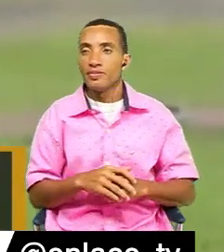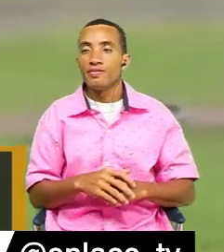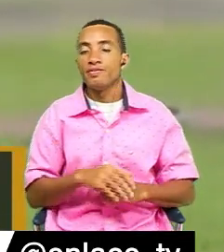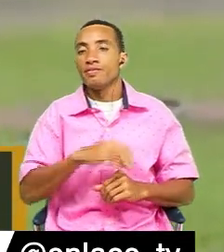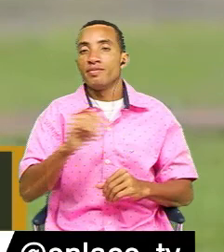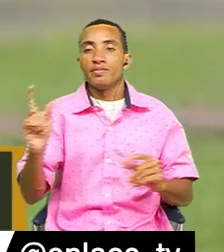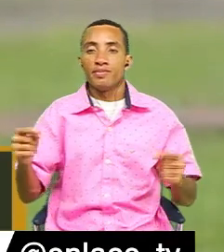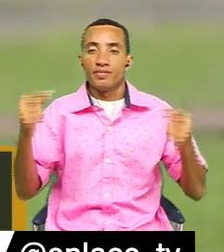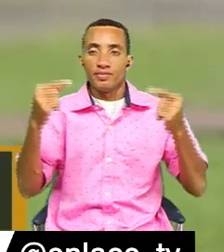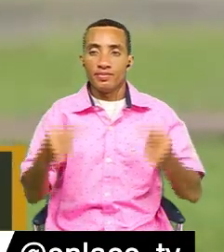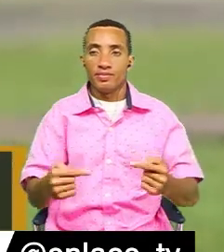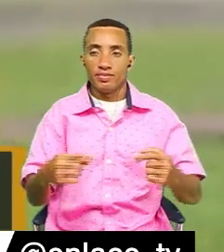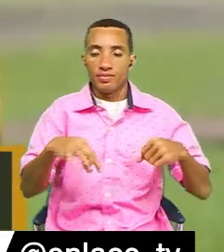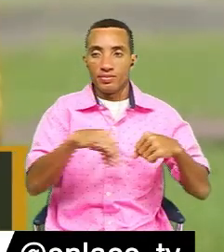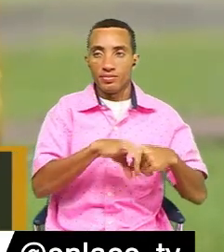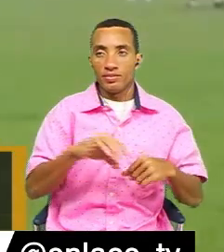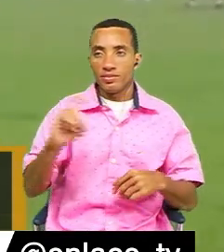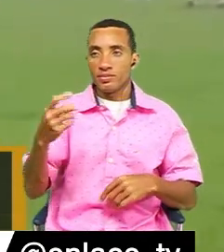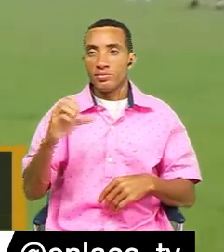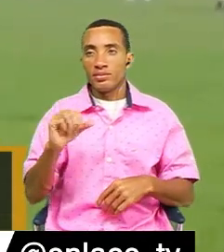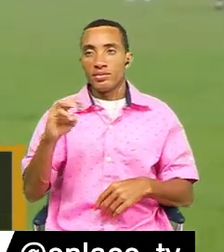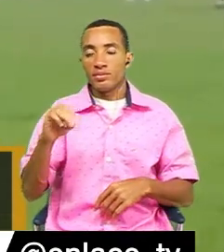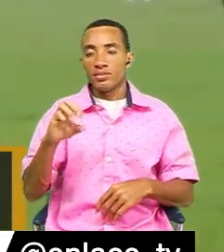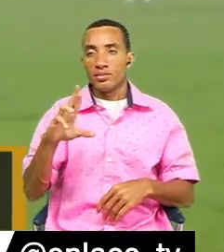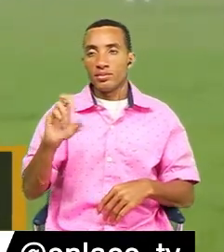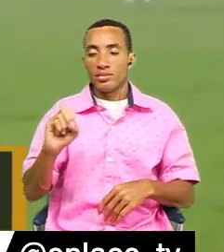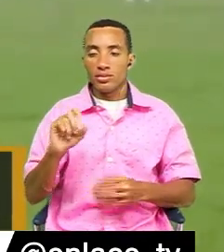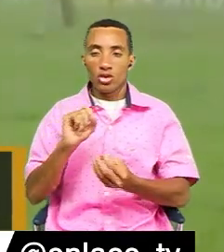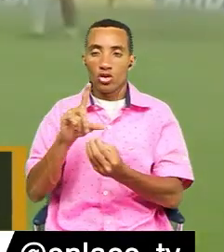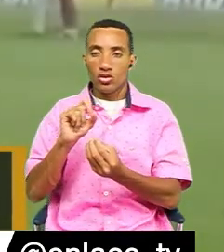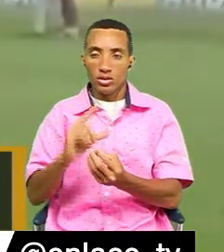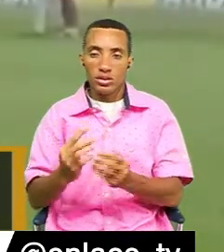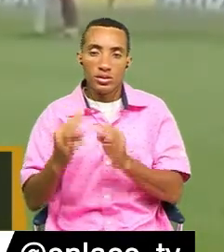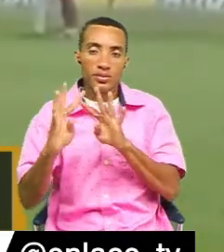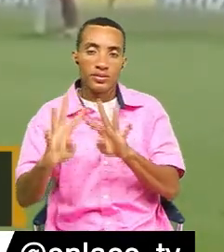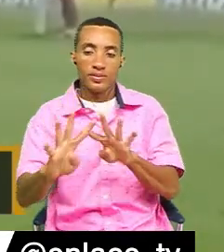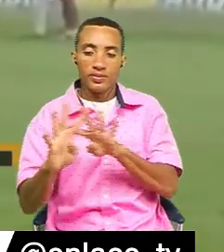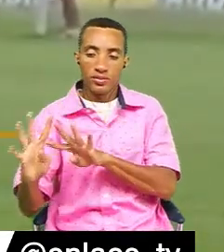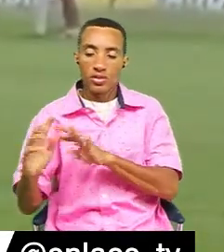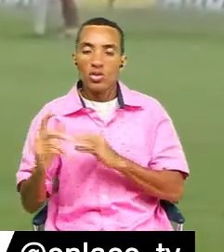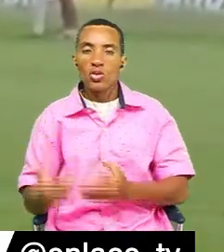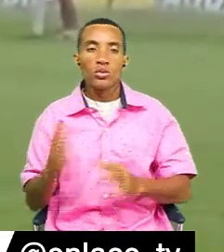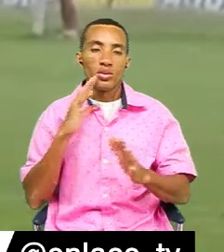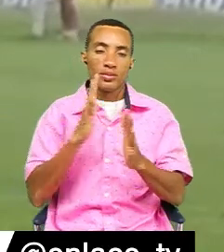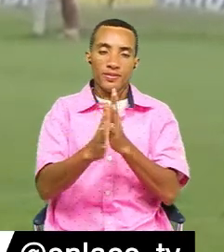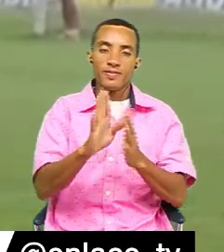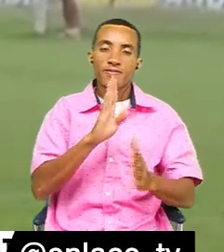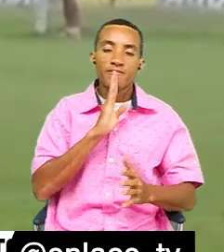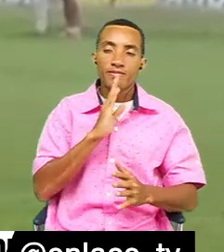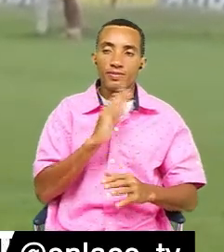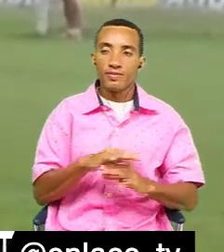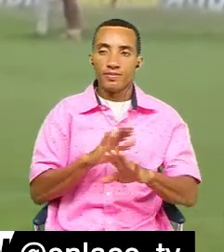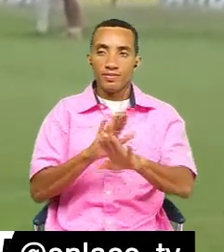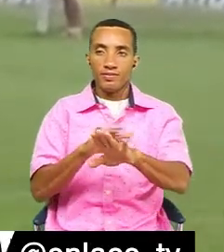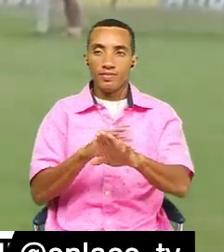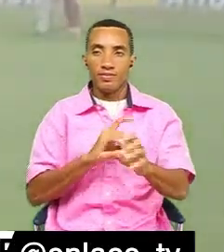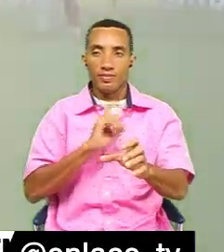Máquina Amarilla. Gamero confirmará a los 11 jugadores que saldrán al campo de Barranca Bermeja para el triunfo que los instale en los